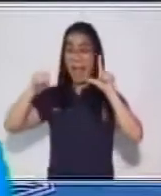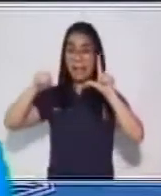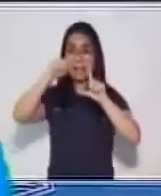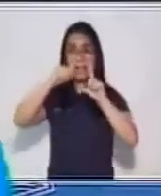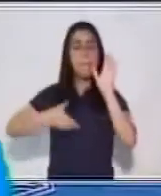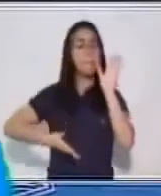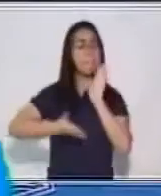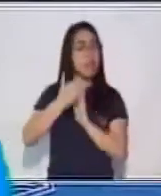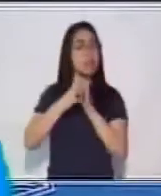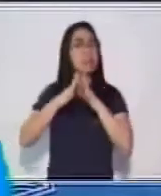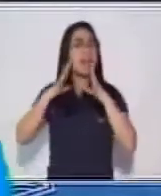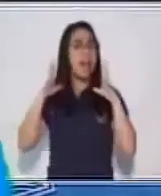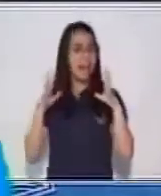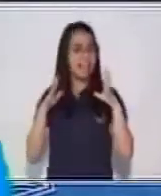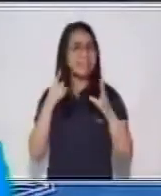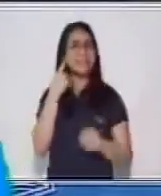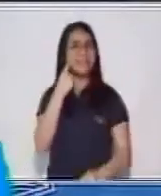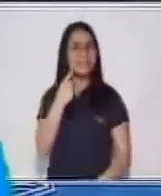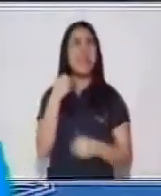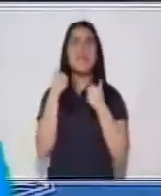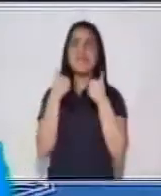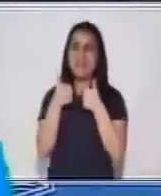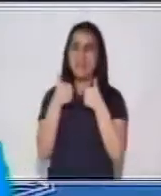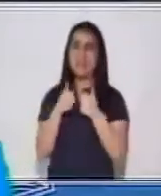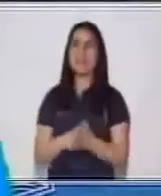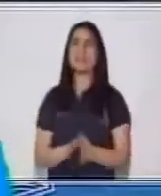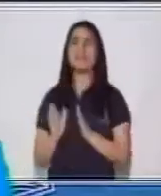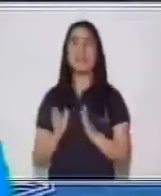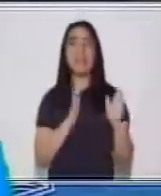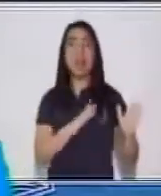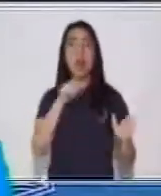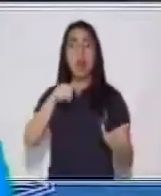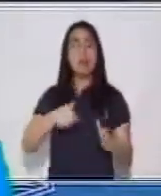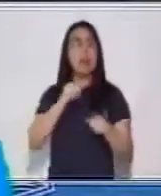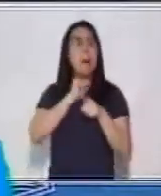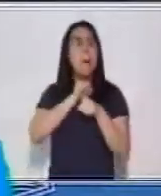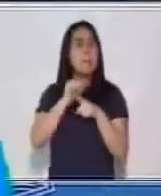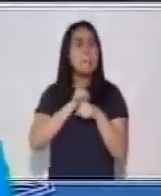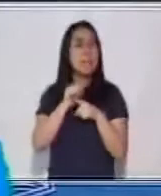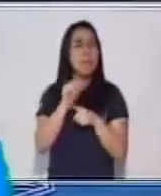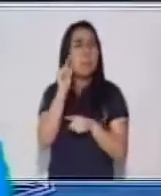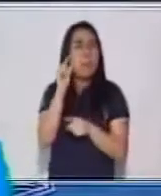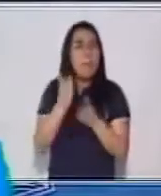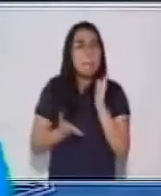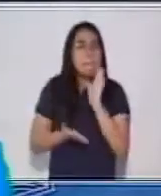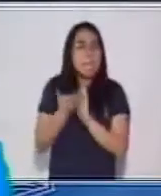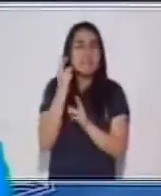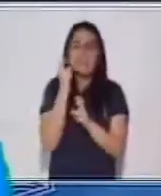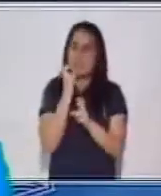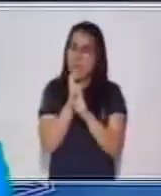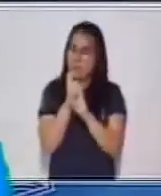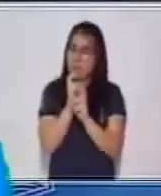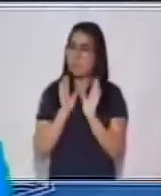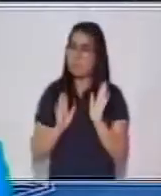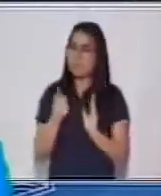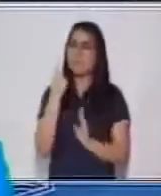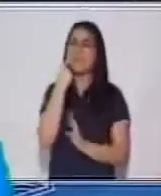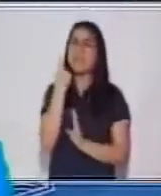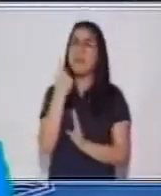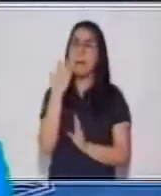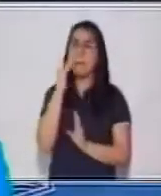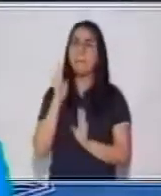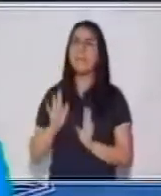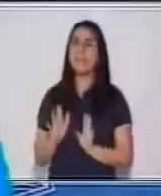entonces con lo que es una práctica un poquito más compleja. ¿Sí? Un poquito